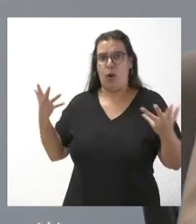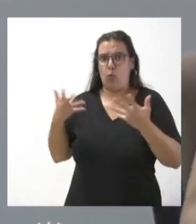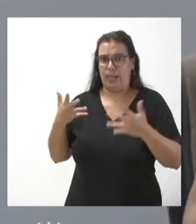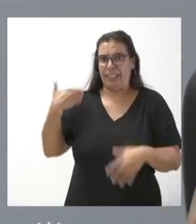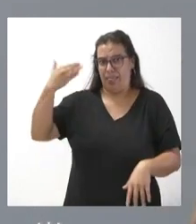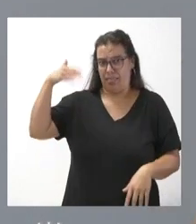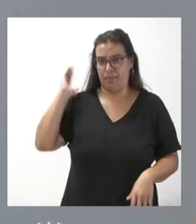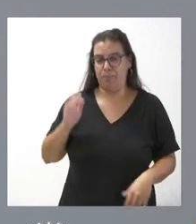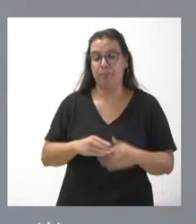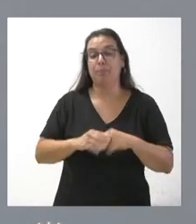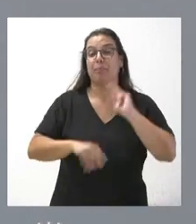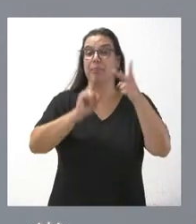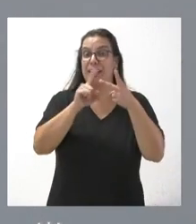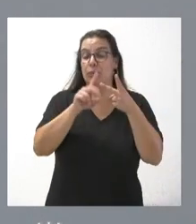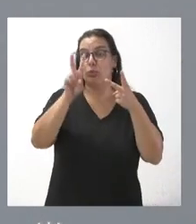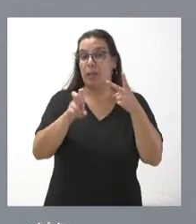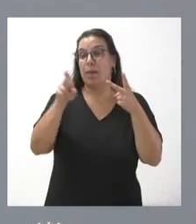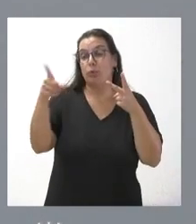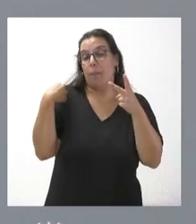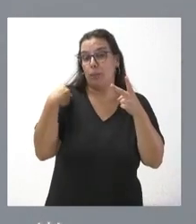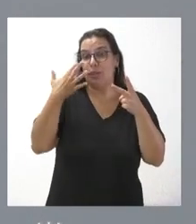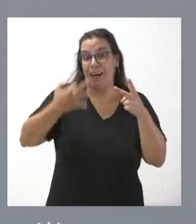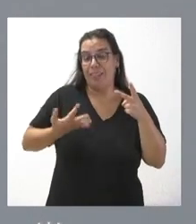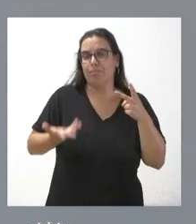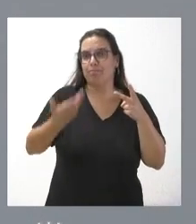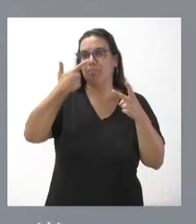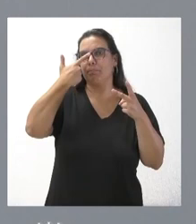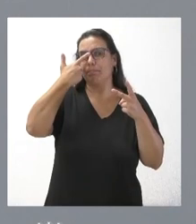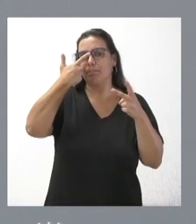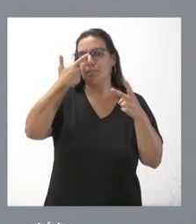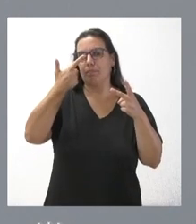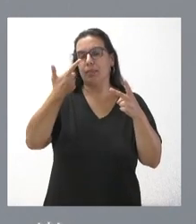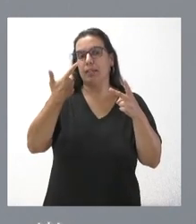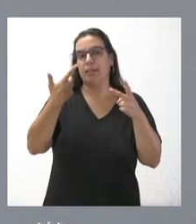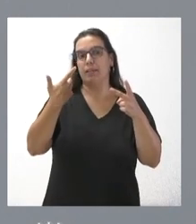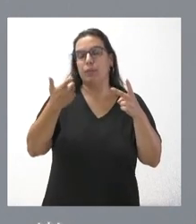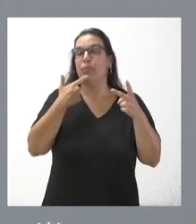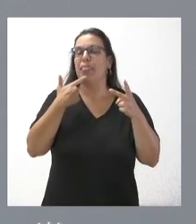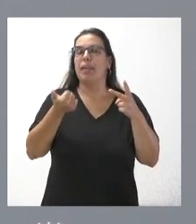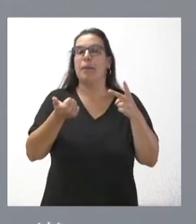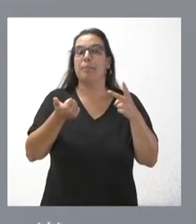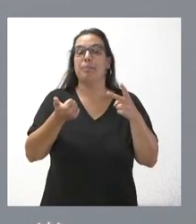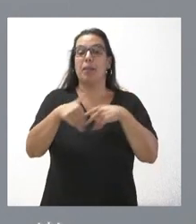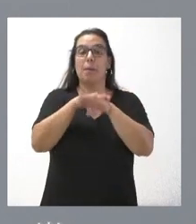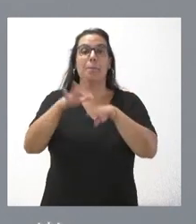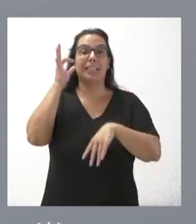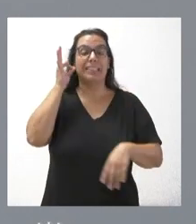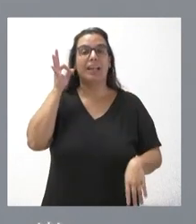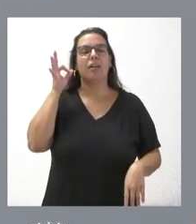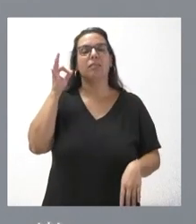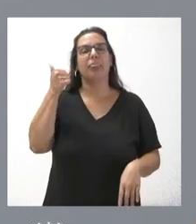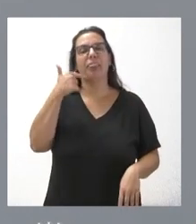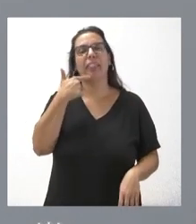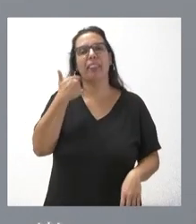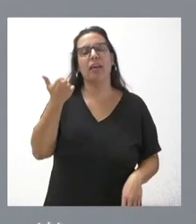un año. La segunda de las cuestiones que usted planteaba es que señala usted que la ministra en funciones señala